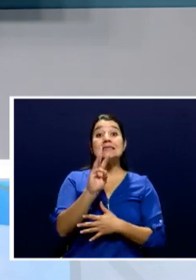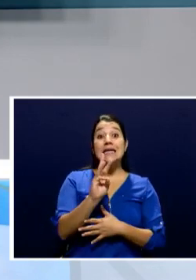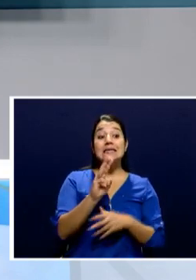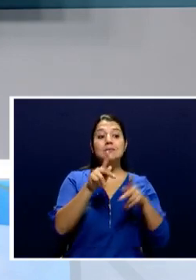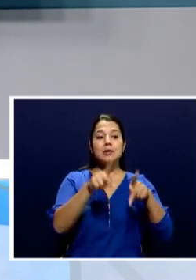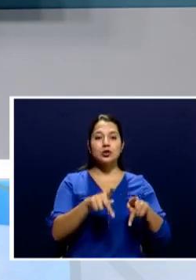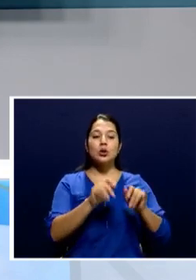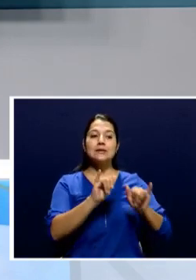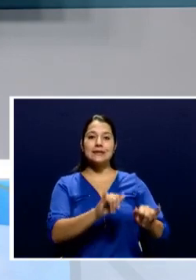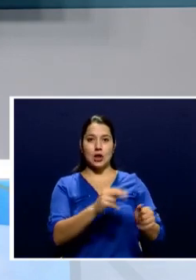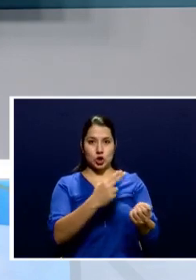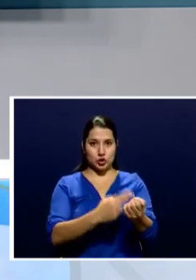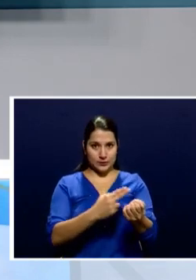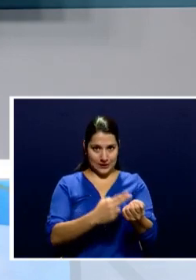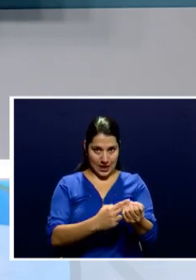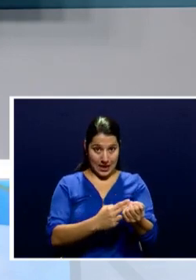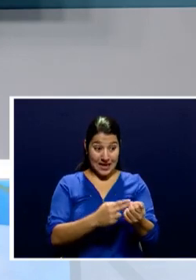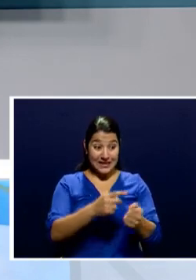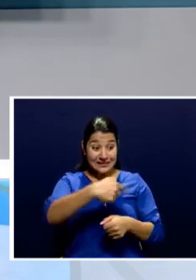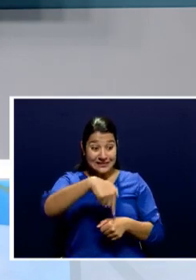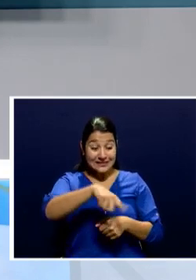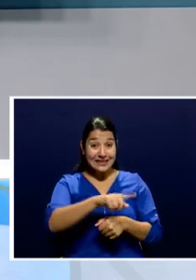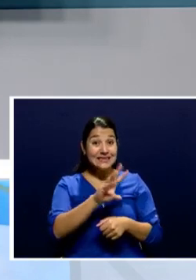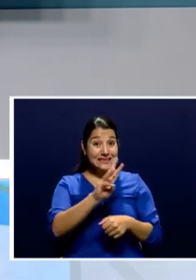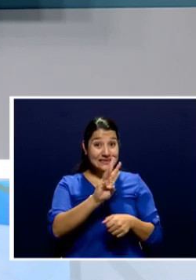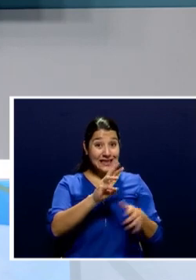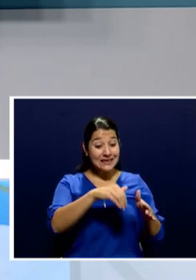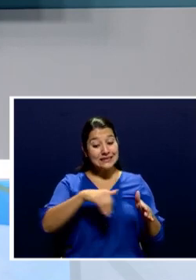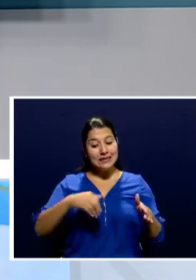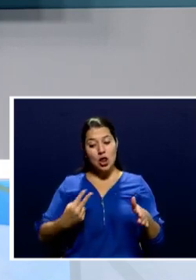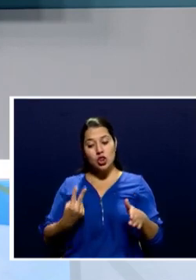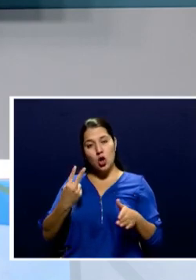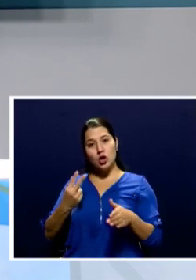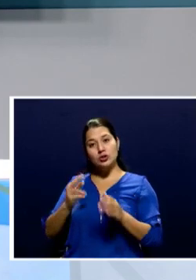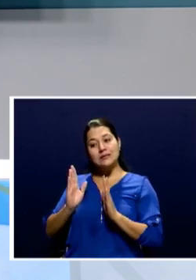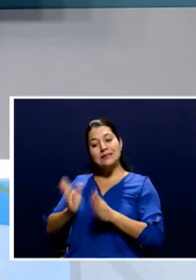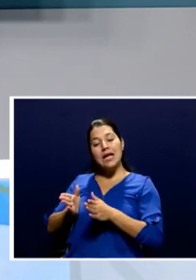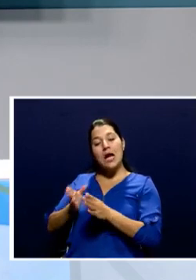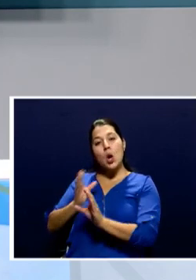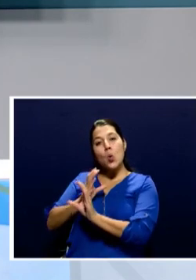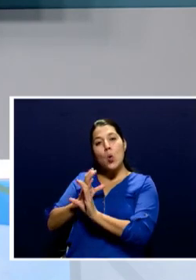internados y 2 de ellos requieren atención en cuidados intensivos.